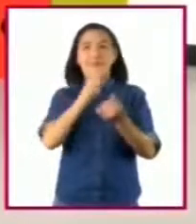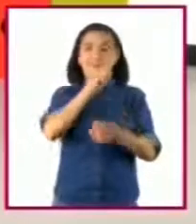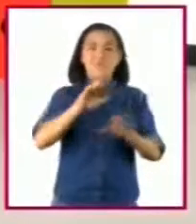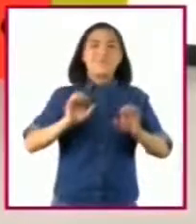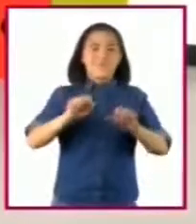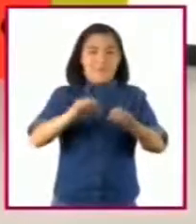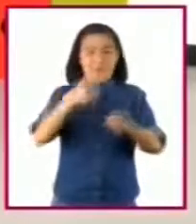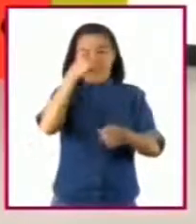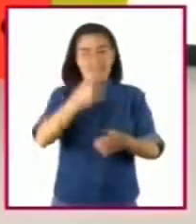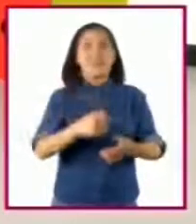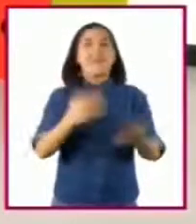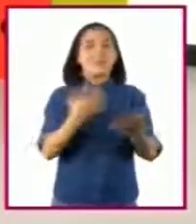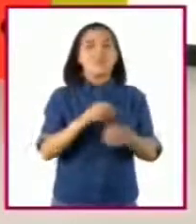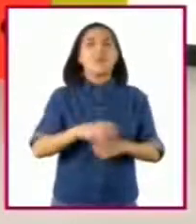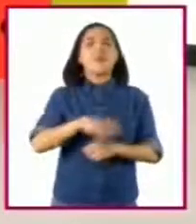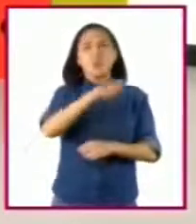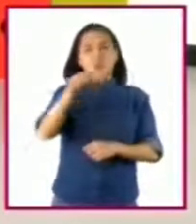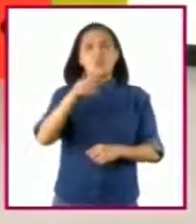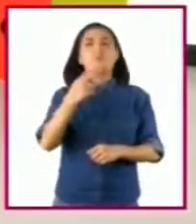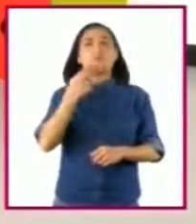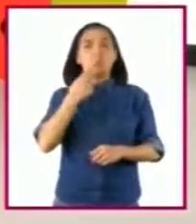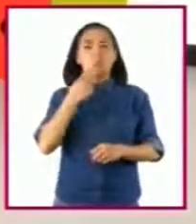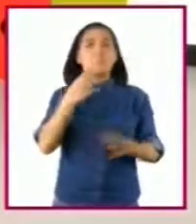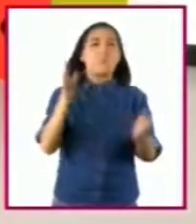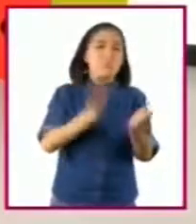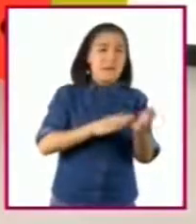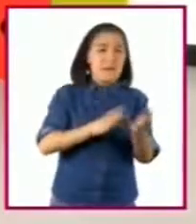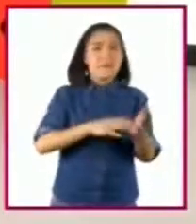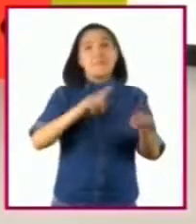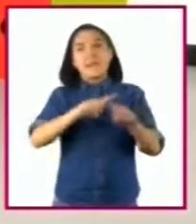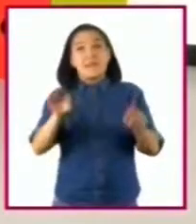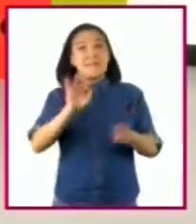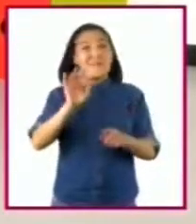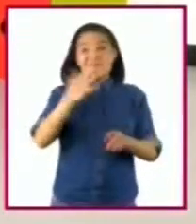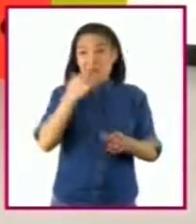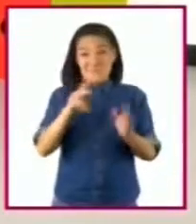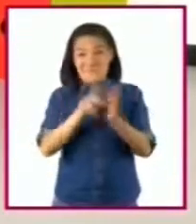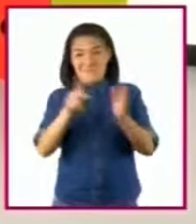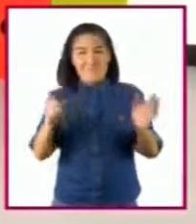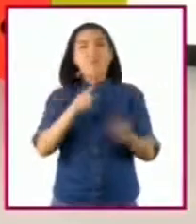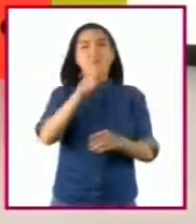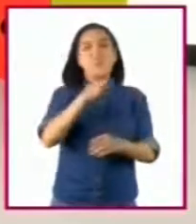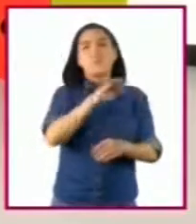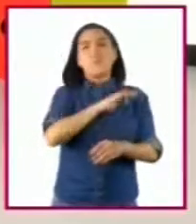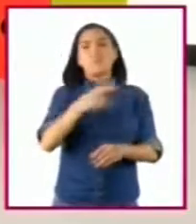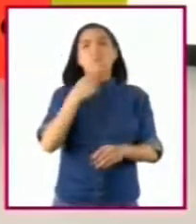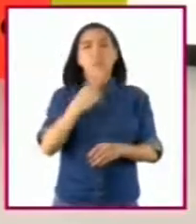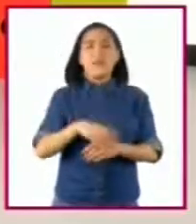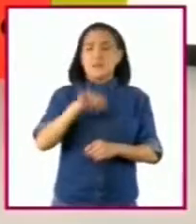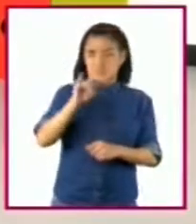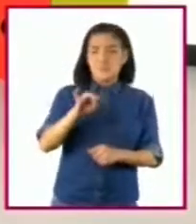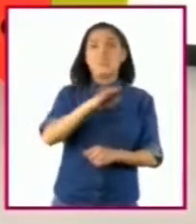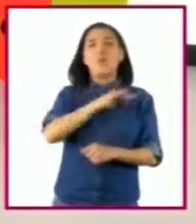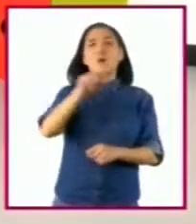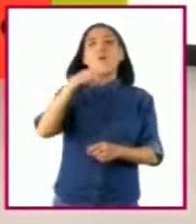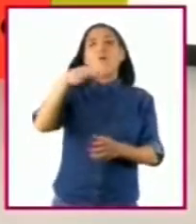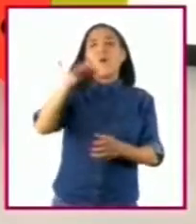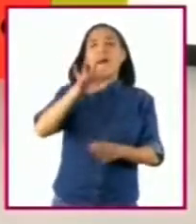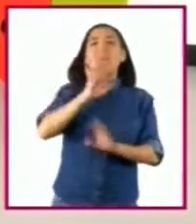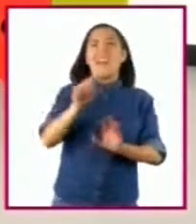ayudarte. ¿Podrían usar un papel diferente si no tienen a la mano papel periódico? Claro, puedes ocupar hojas